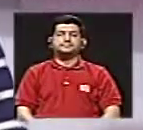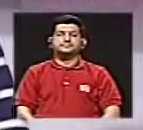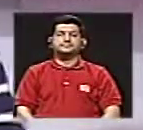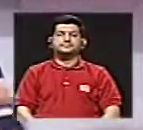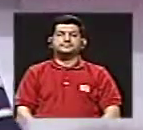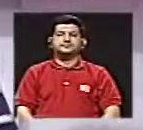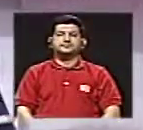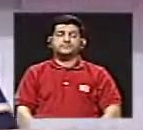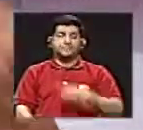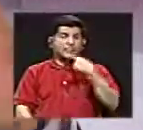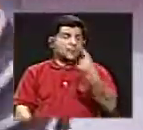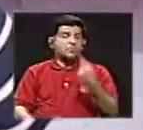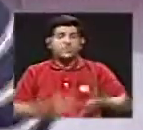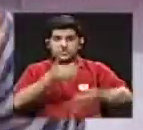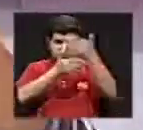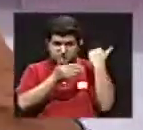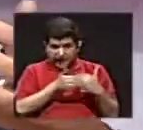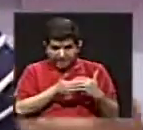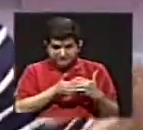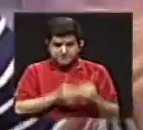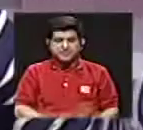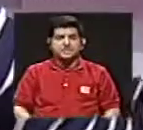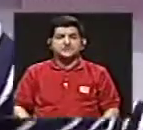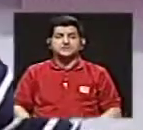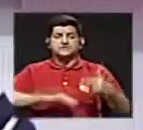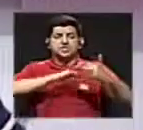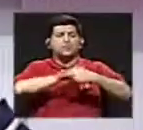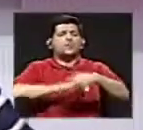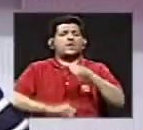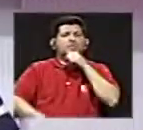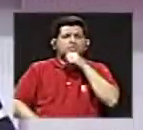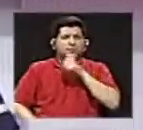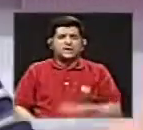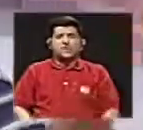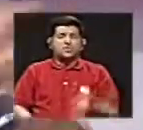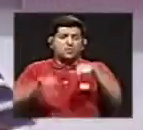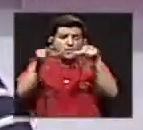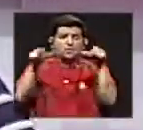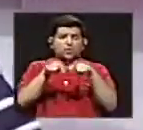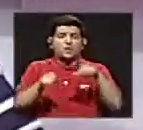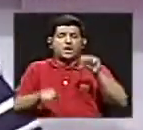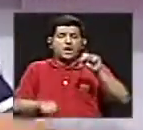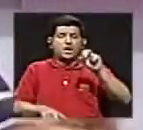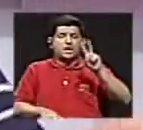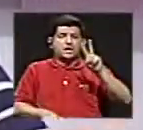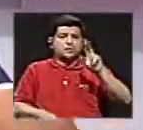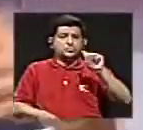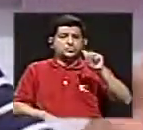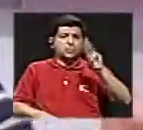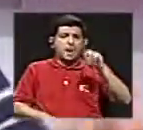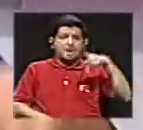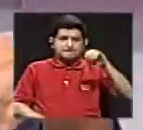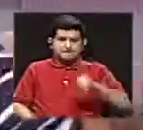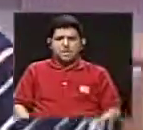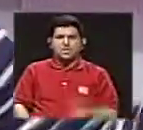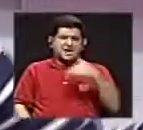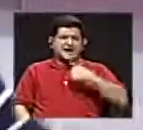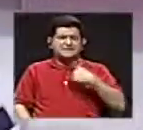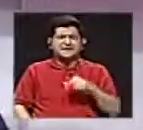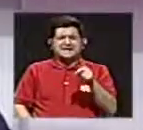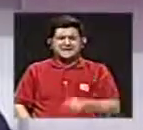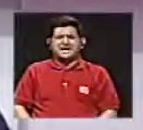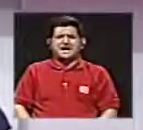y como decíamos hace un rato, Puerto Viejo era un suampo completo, entonces con cáscaras de coco, con maderas, con palo, pues se